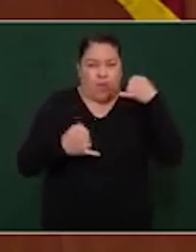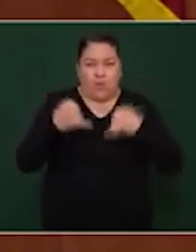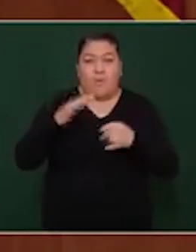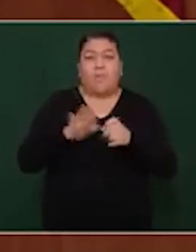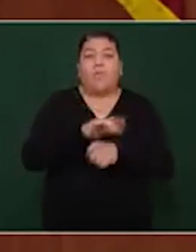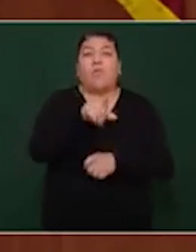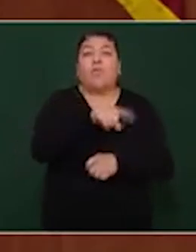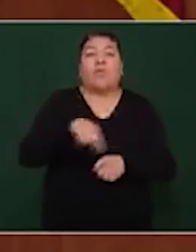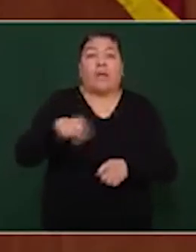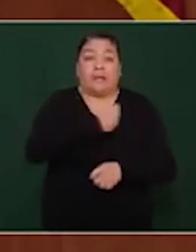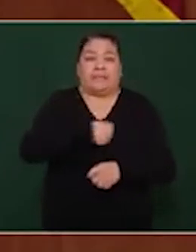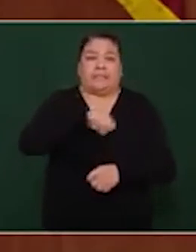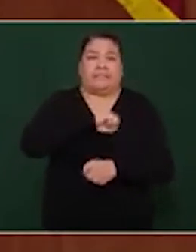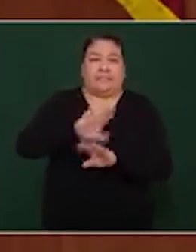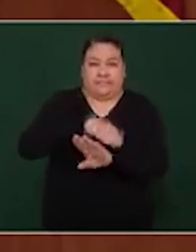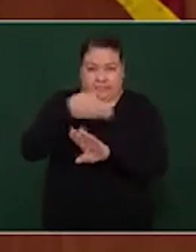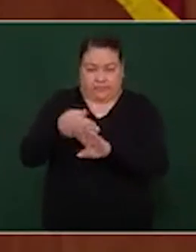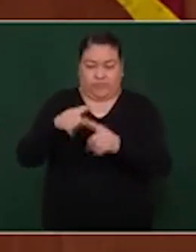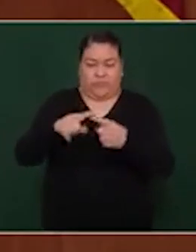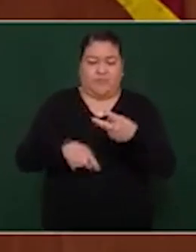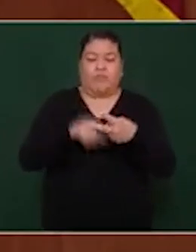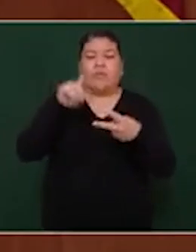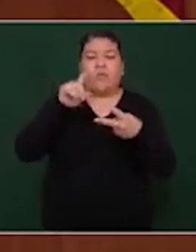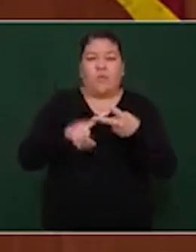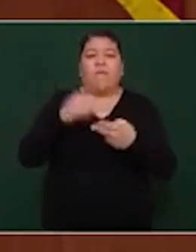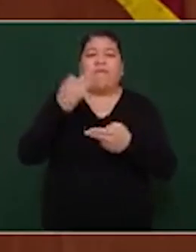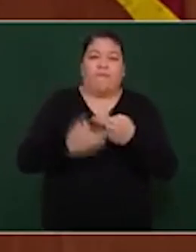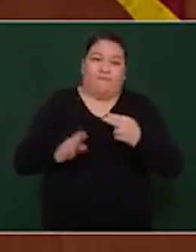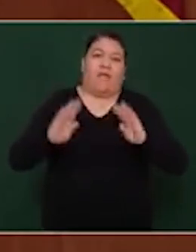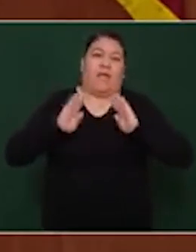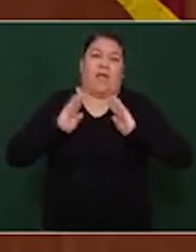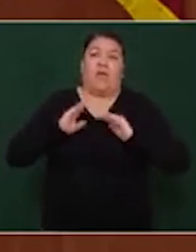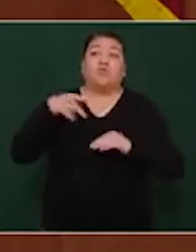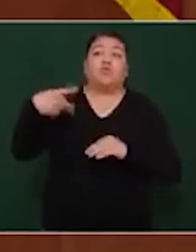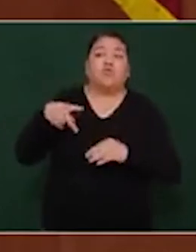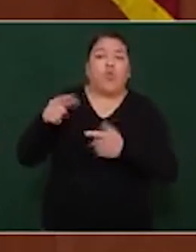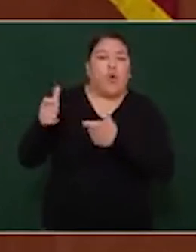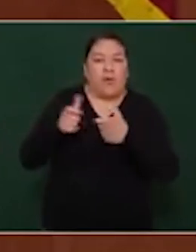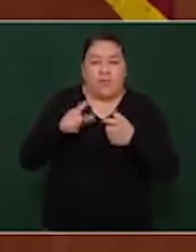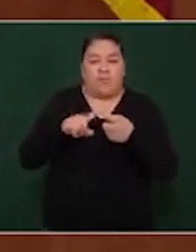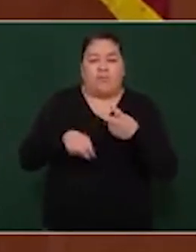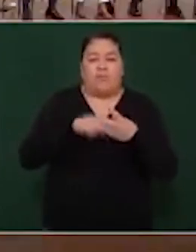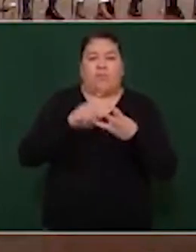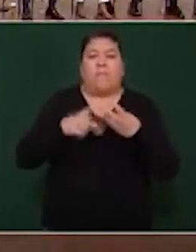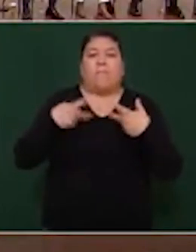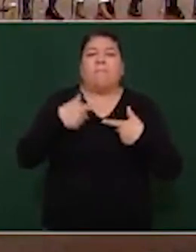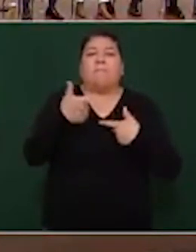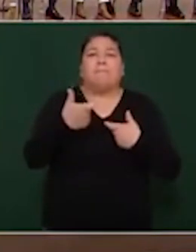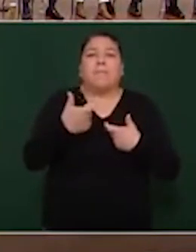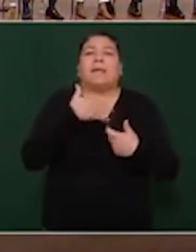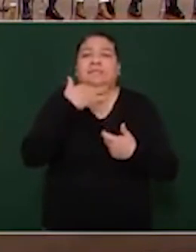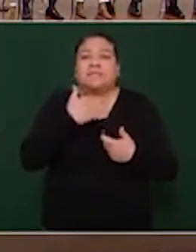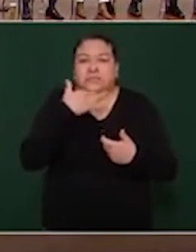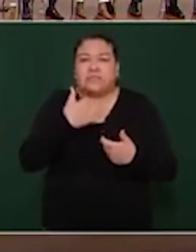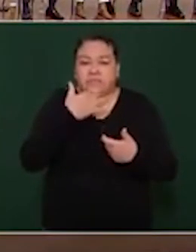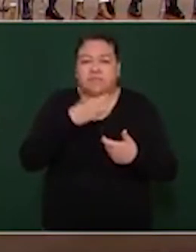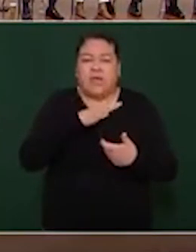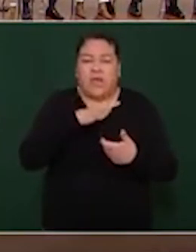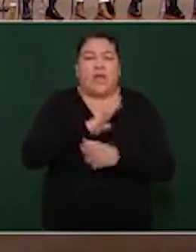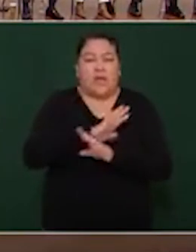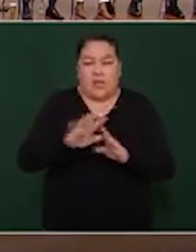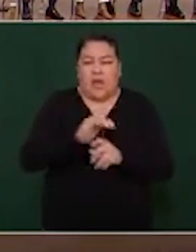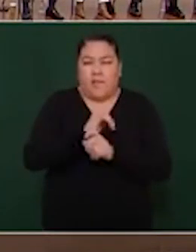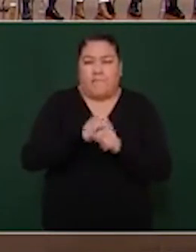la salud, portación de arma de uso exclusivo del ejército y operaciones con recursos de procedencia ilícita.